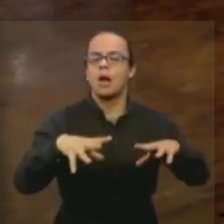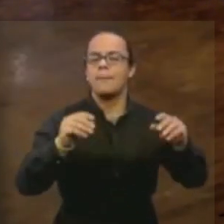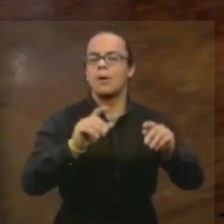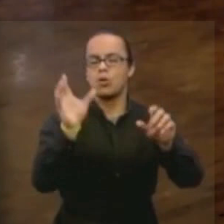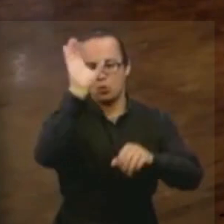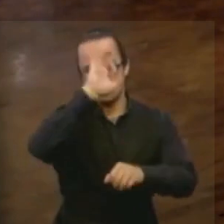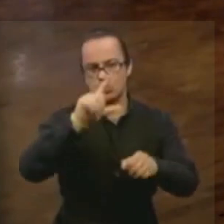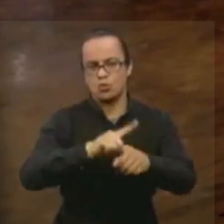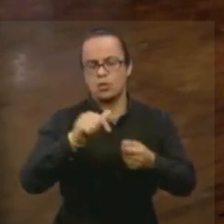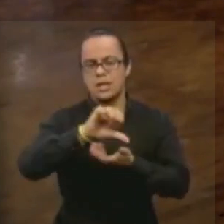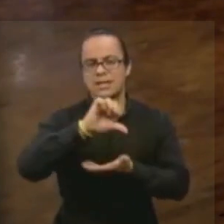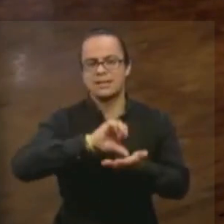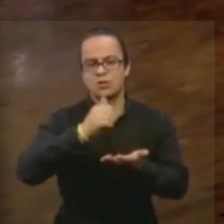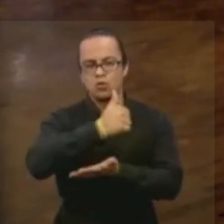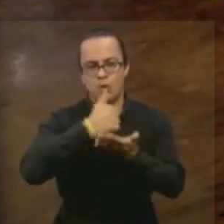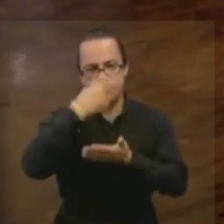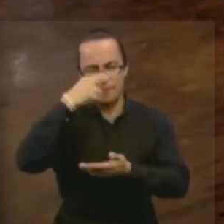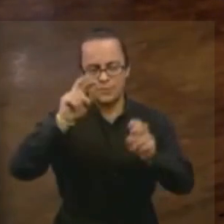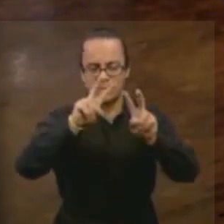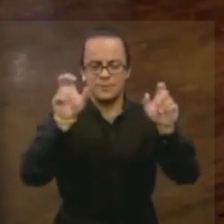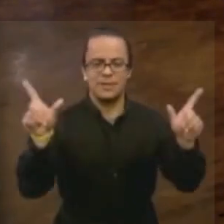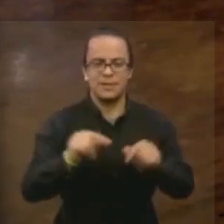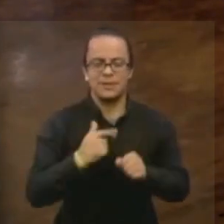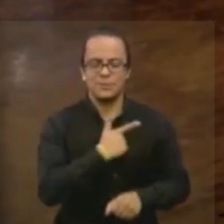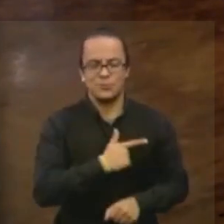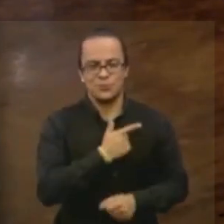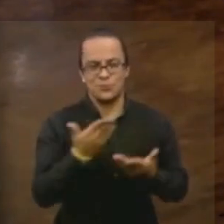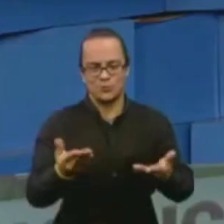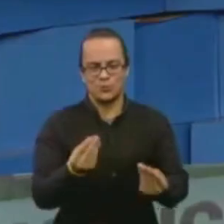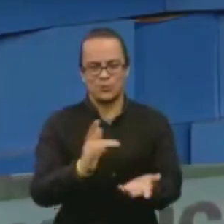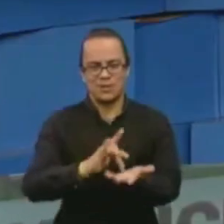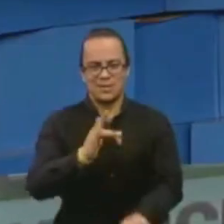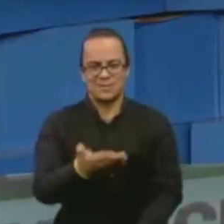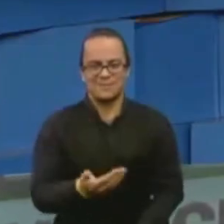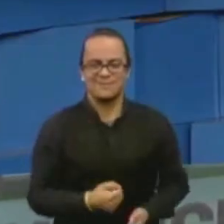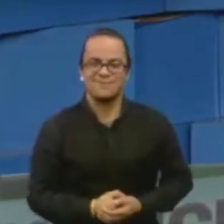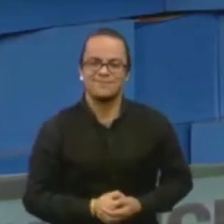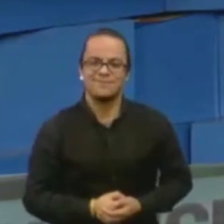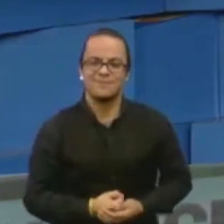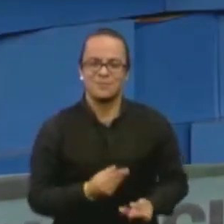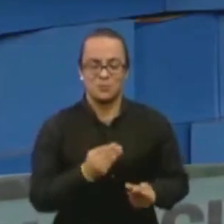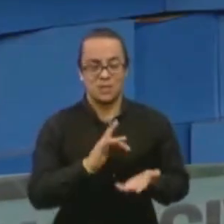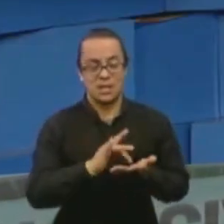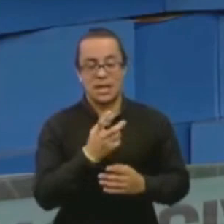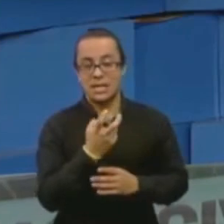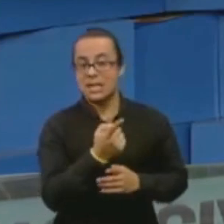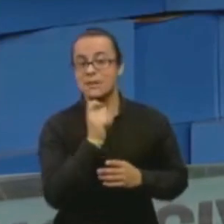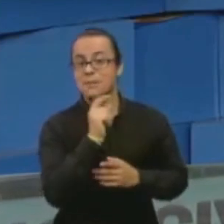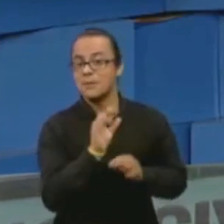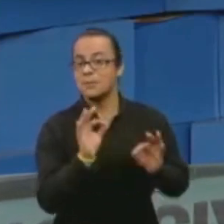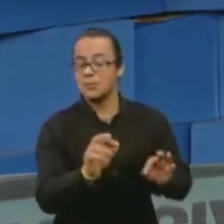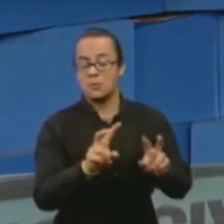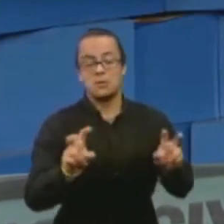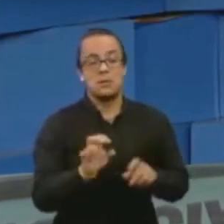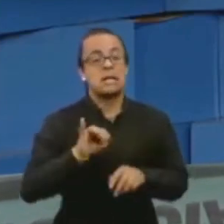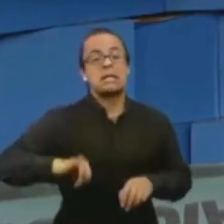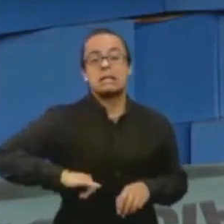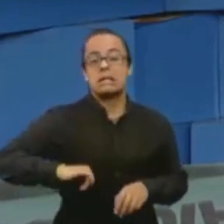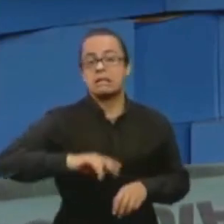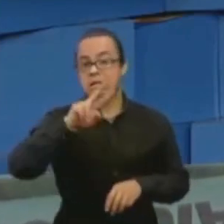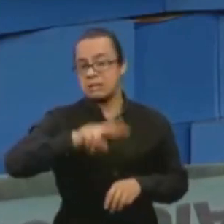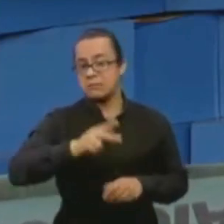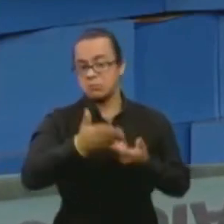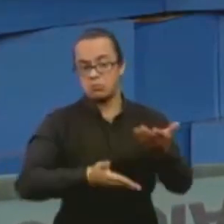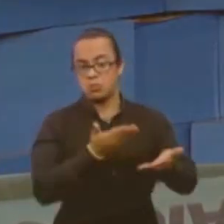Ciudad de México. Marisol, como siempre, ha sido un gusto estar contigo. Muchísimas gracias. Gracias a ti, Roberto Bobby Flores, qué interesante, y ahí queda